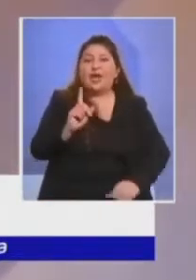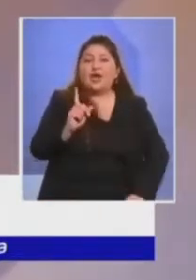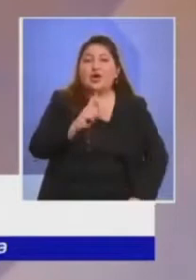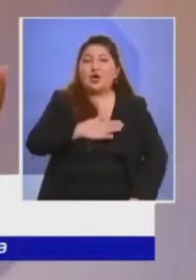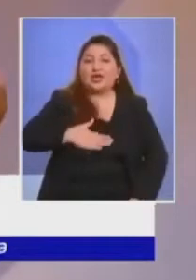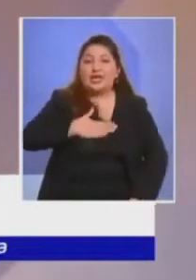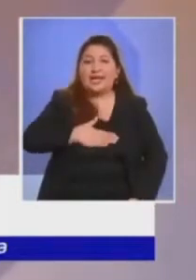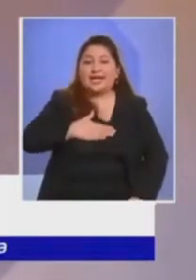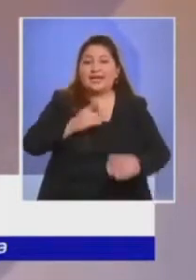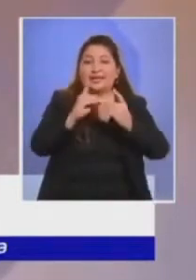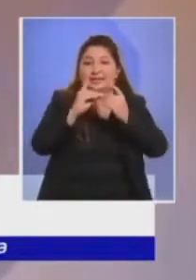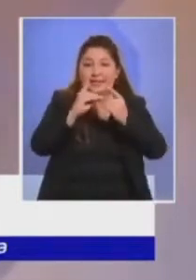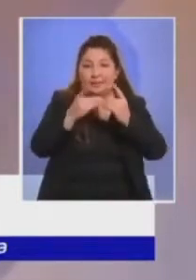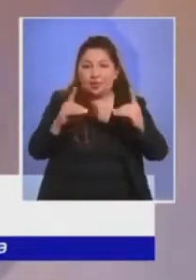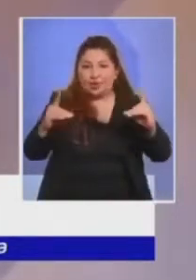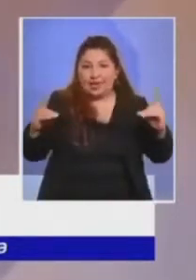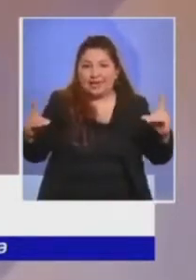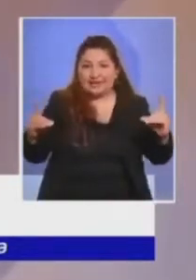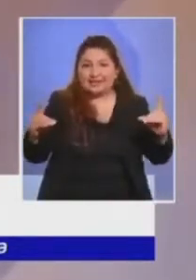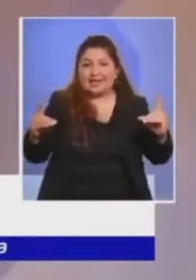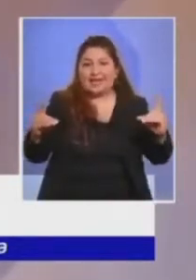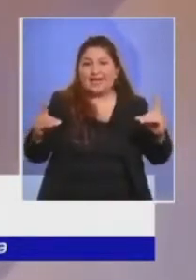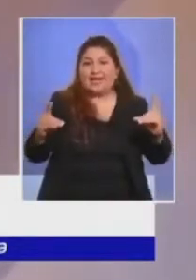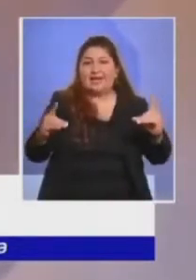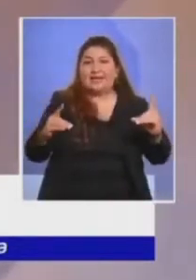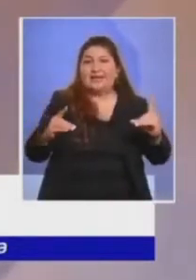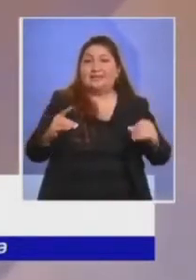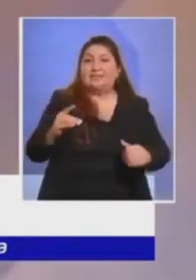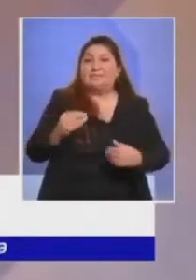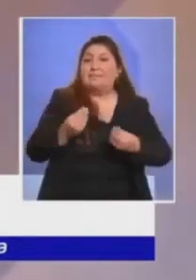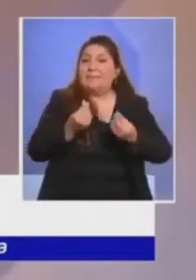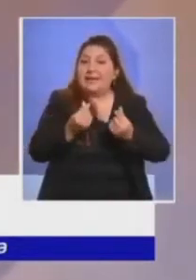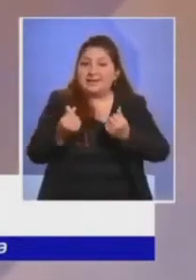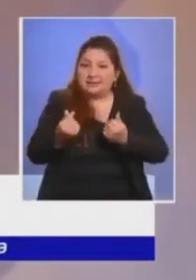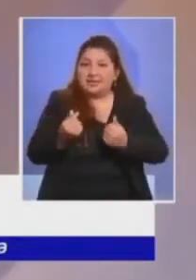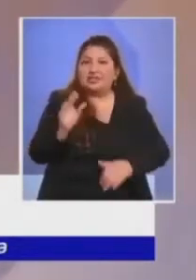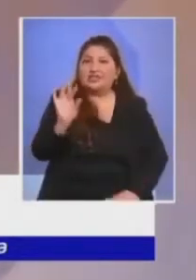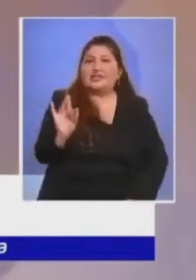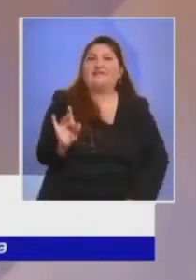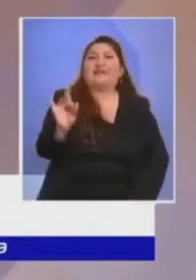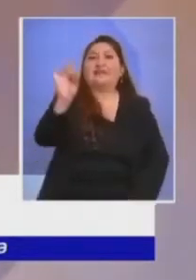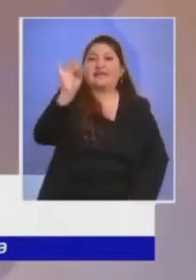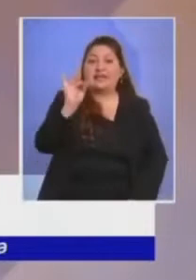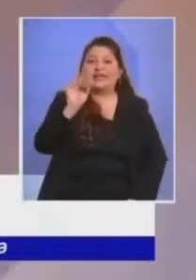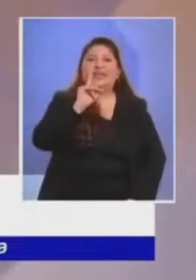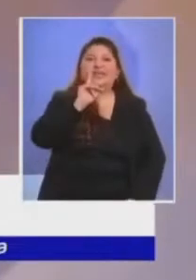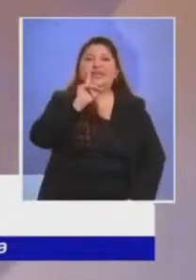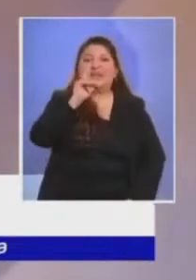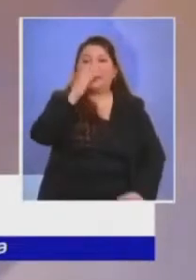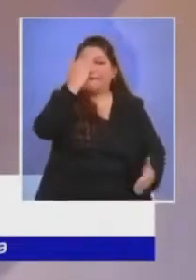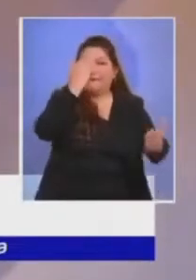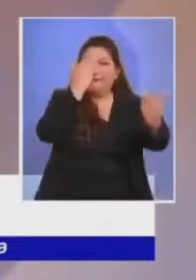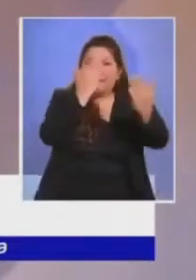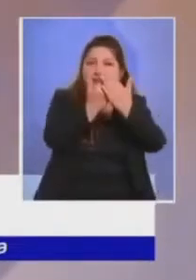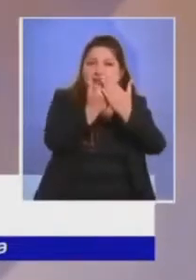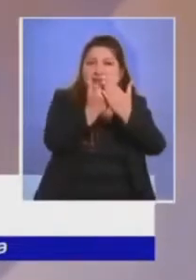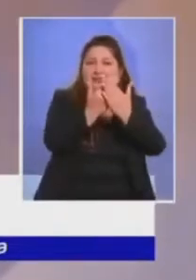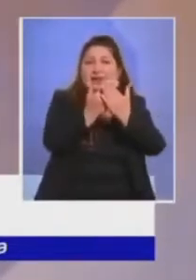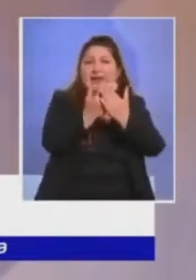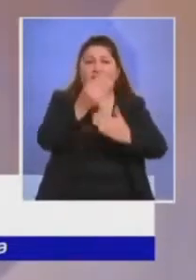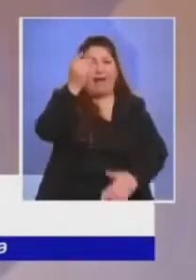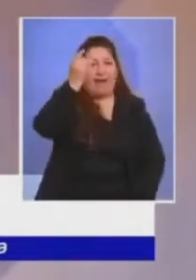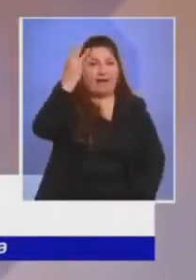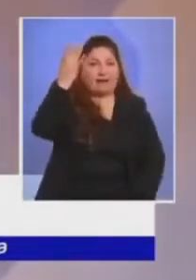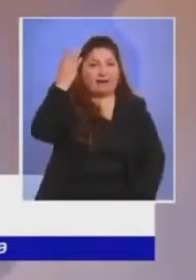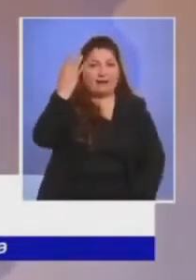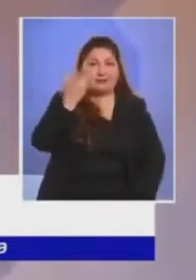primera vuelta. No se elige presidente, se elegirá quien está capacitado para enfrentar a Kast. Digo esto porque hay una ilusión frente a una manipulación. La ilusión es